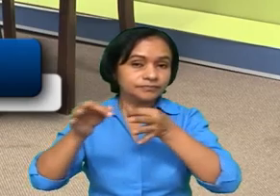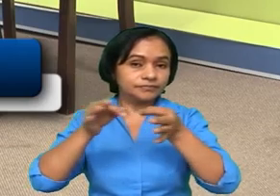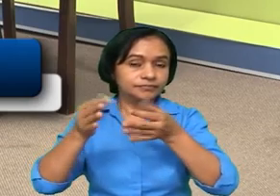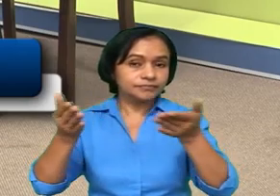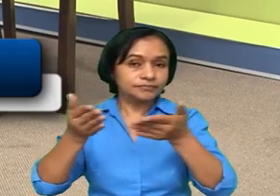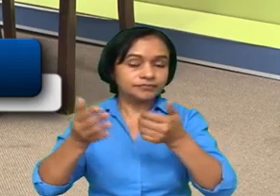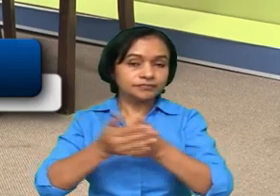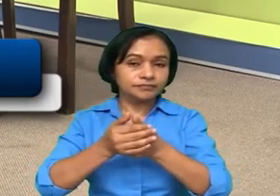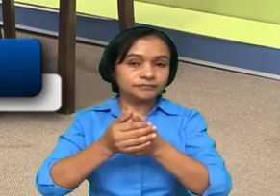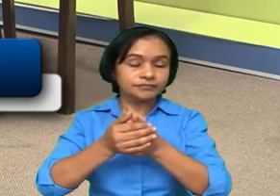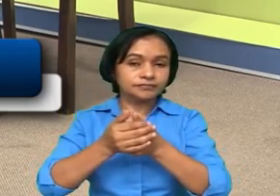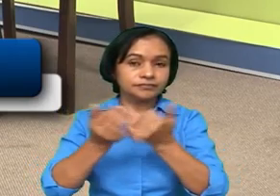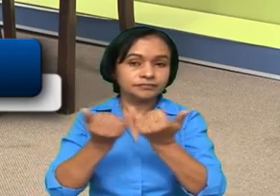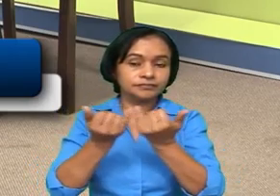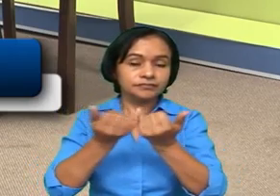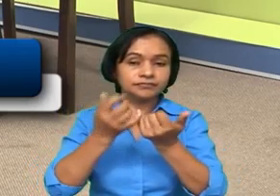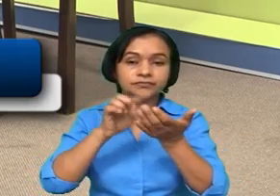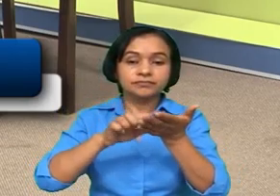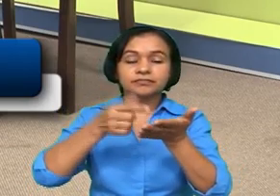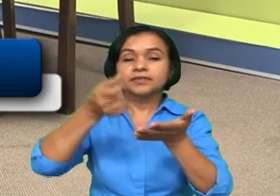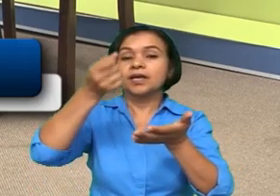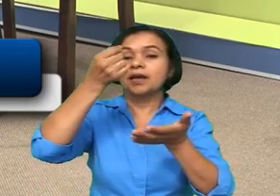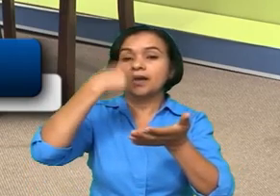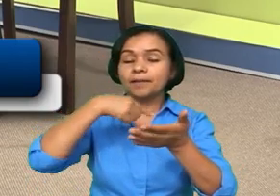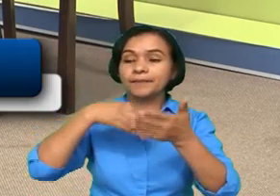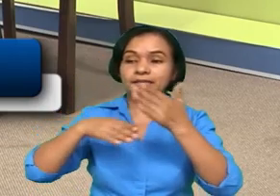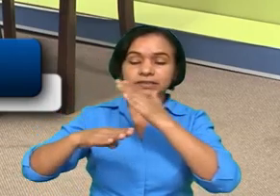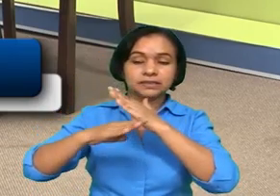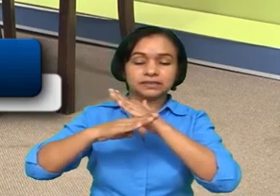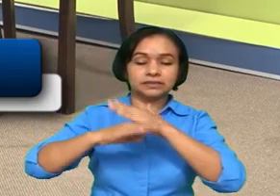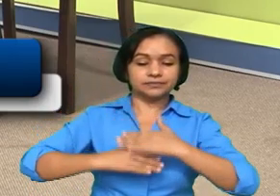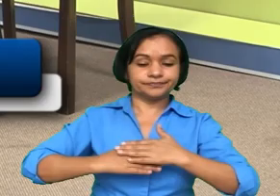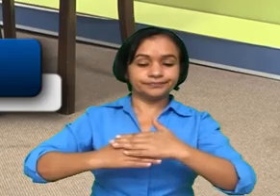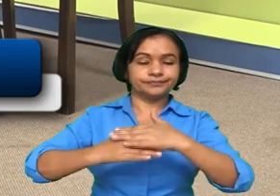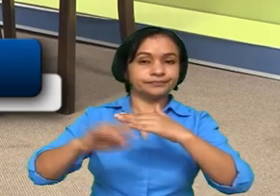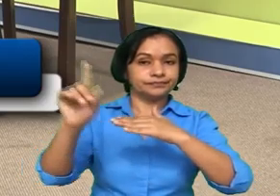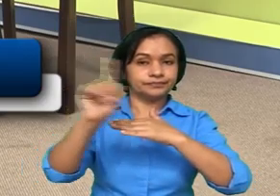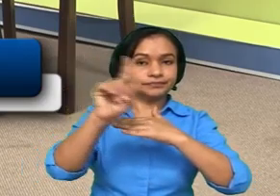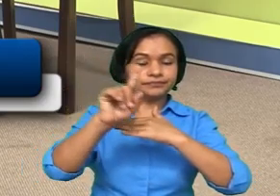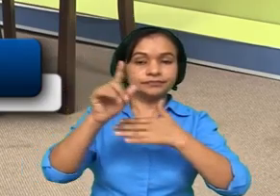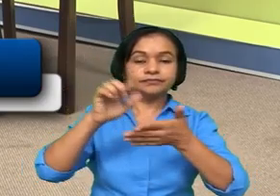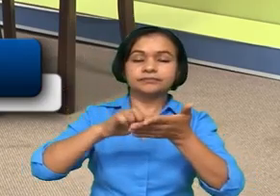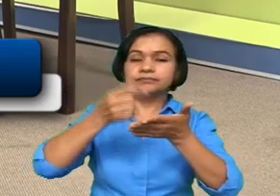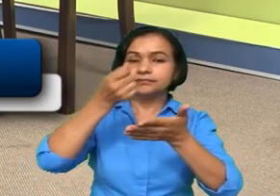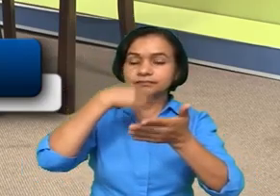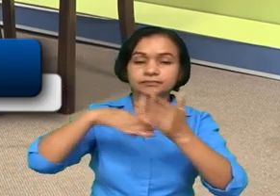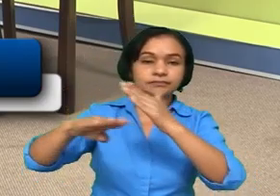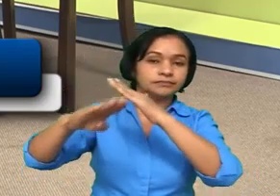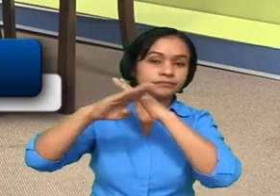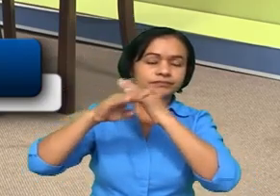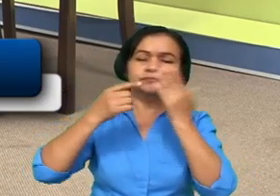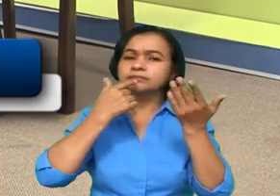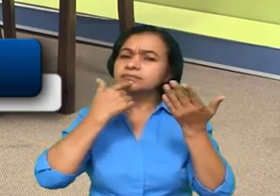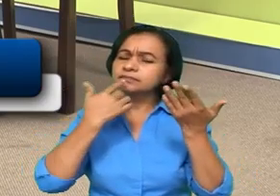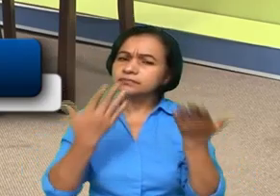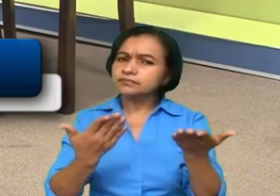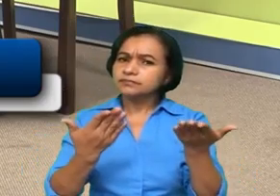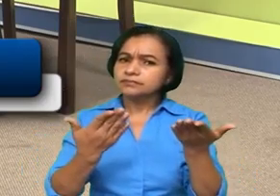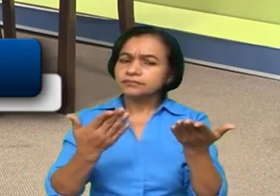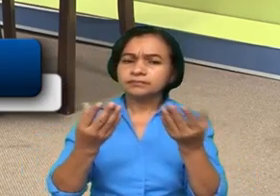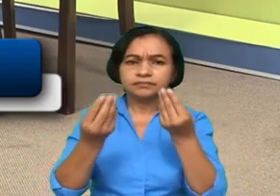la ingesta de anticonceptivos. Eso es importante. Entonces, ¿por qué los anticonceptivos? Porque los anticonceptivos tienen